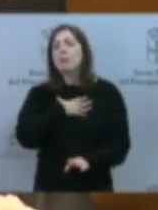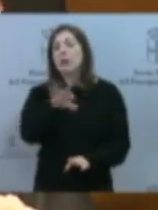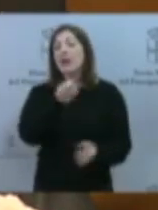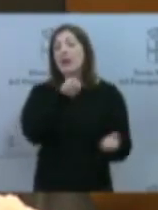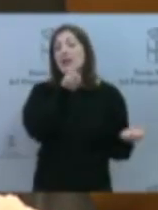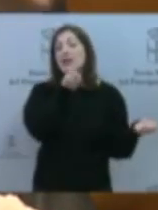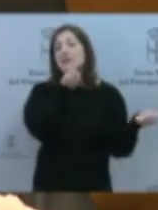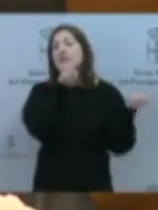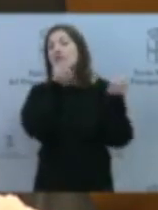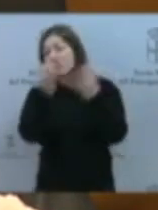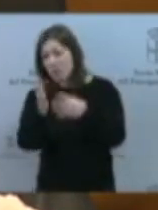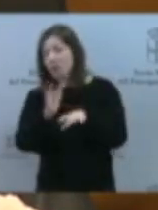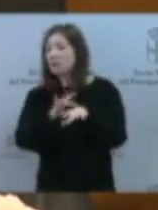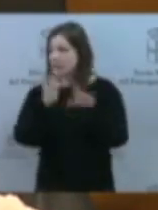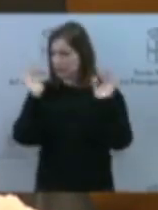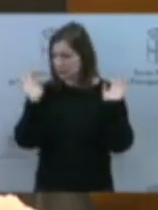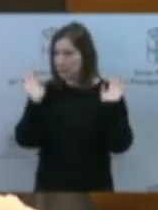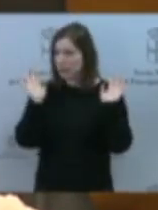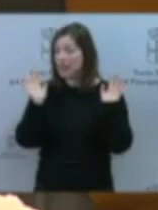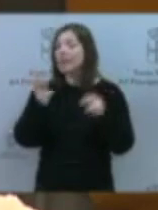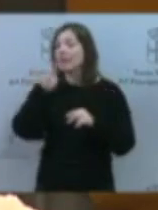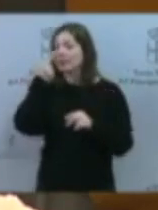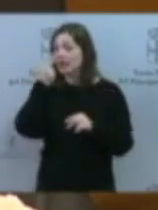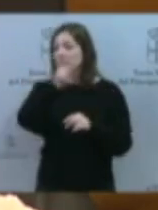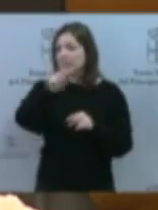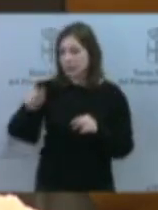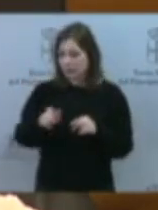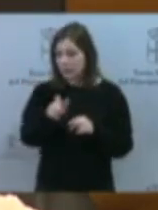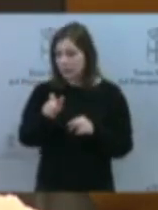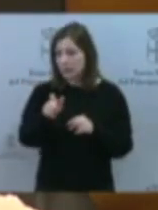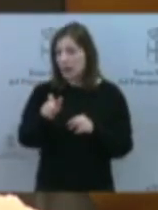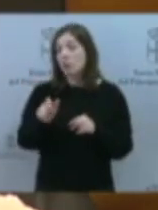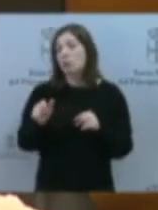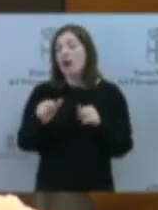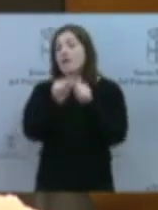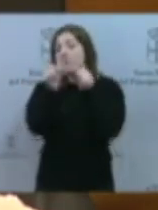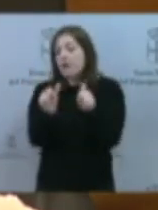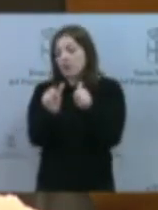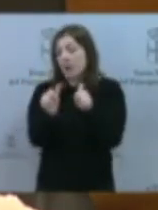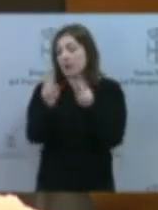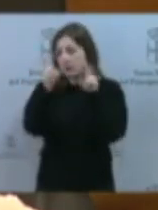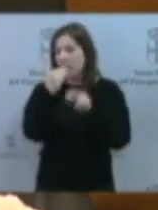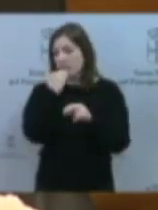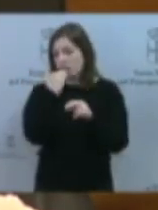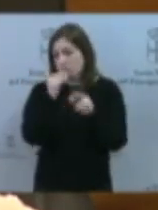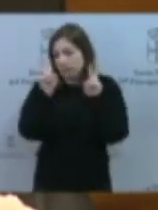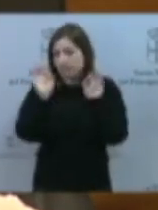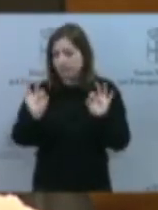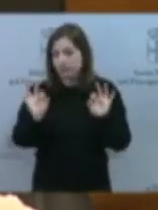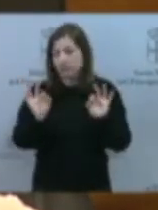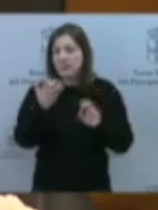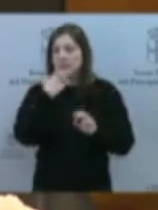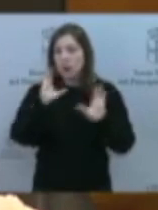intereses de la ciudadanía en una operación bancaria de esta magnitud. Si su Gobierno tiene la información y la Junta General no sabe absolutamente